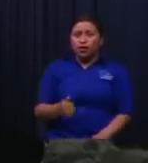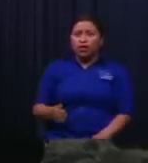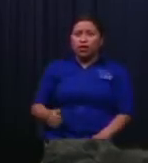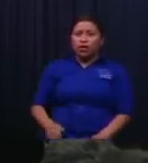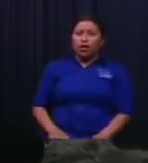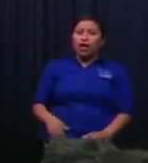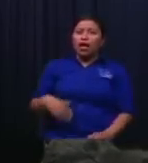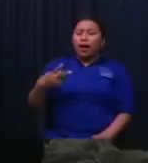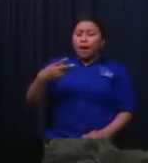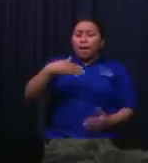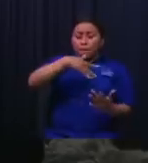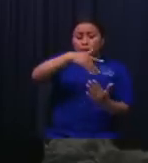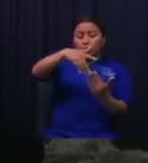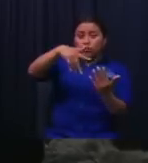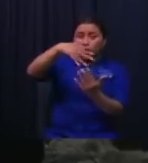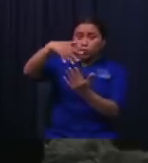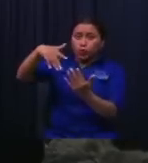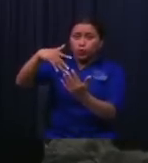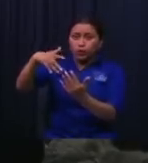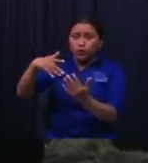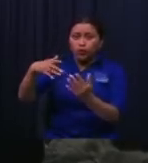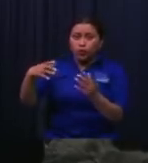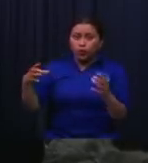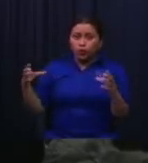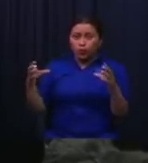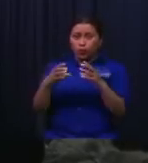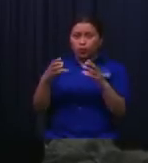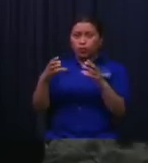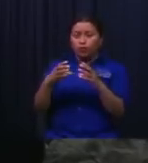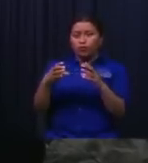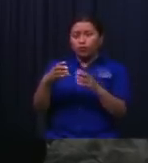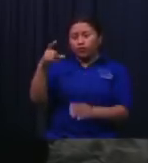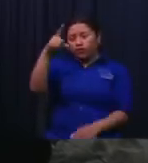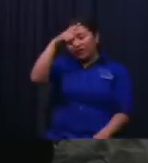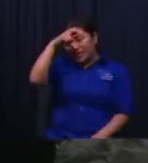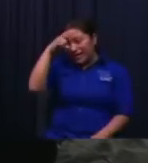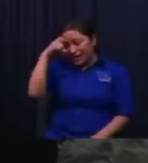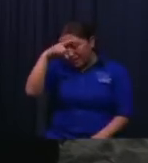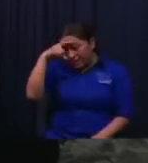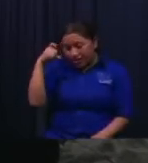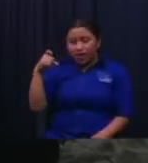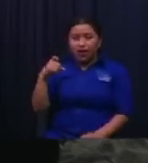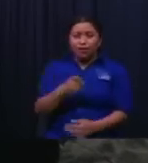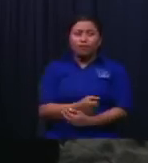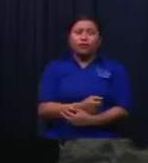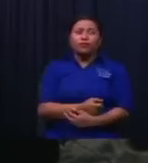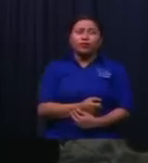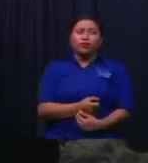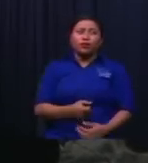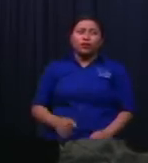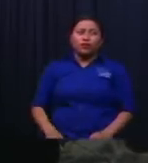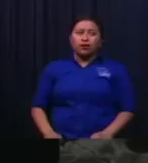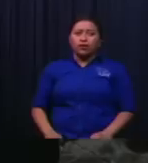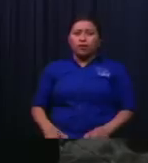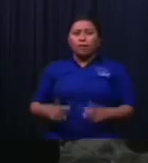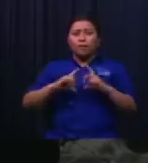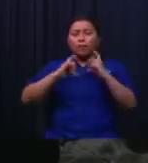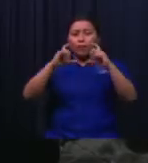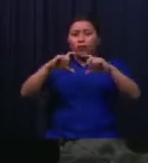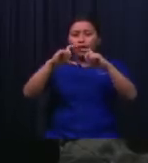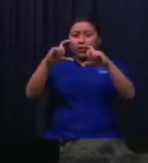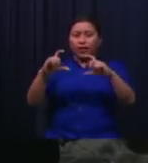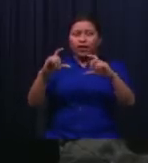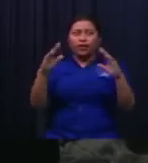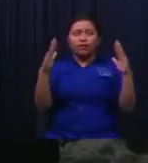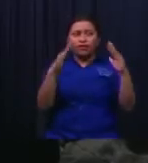juntos y a irnos, ahí sí que acoplando, que no es fácil, ¿verdad? Por eso dice, llegarán a ser una sola carne. No es